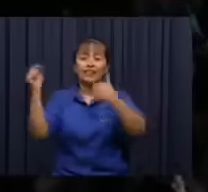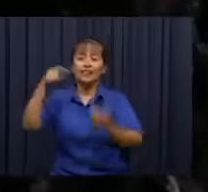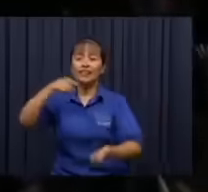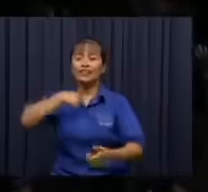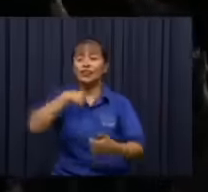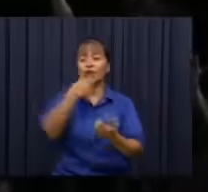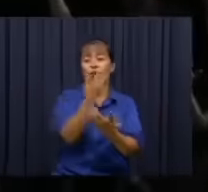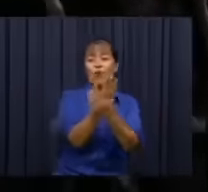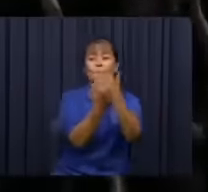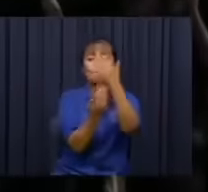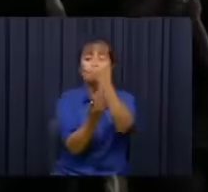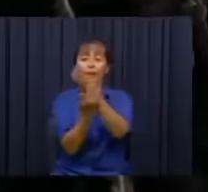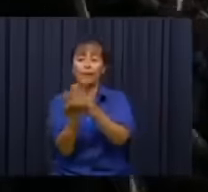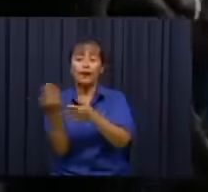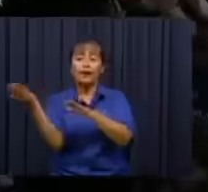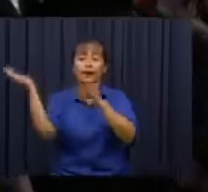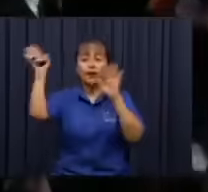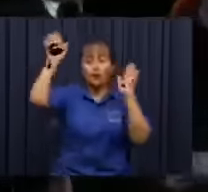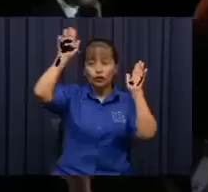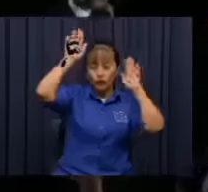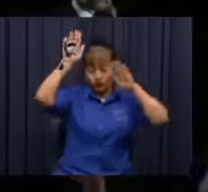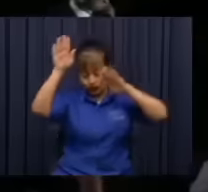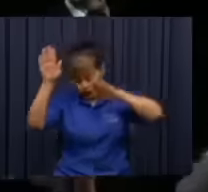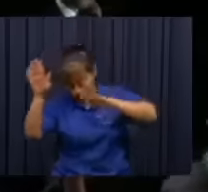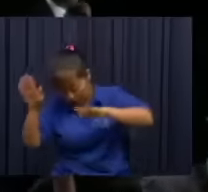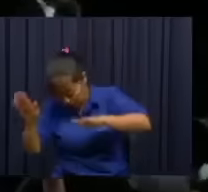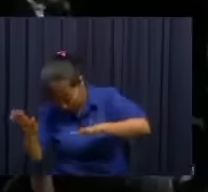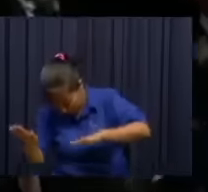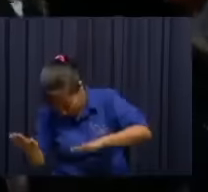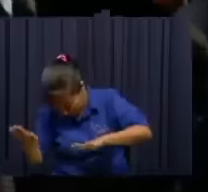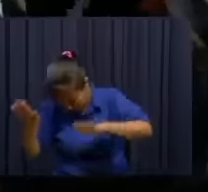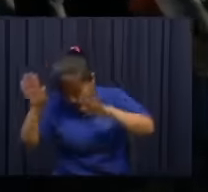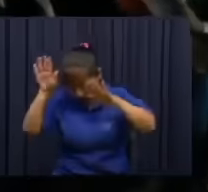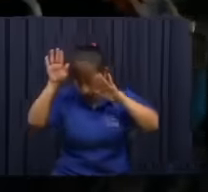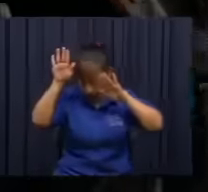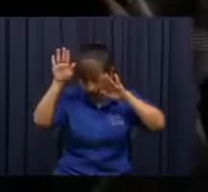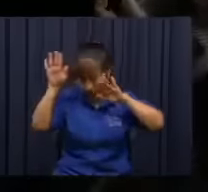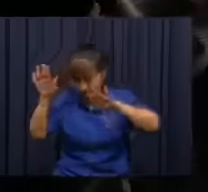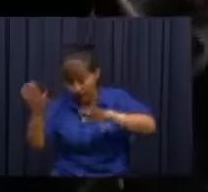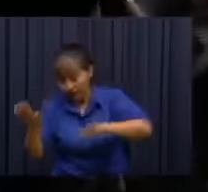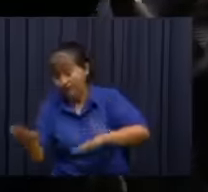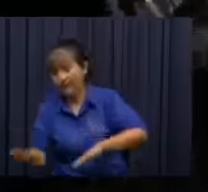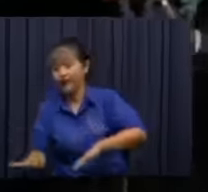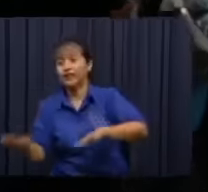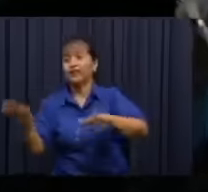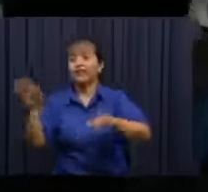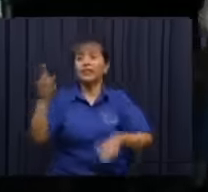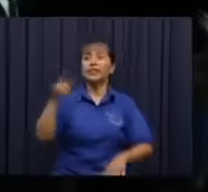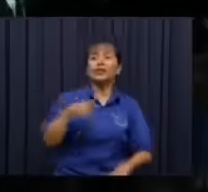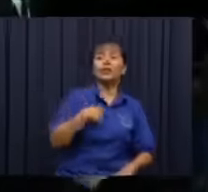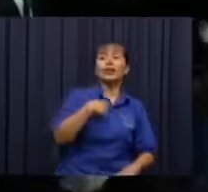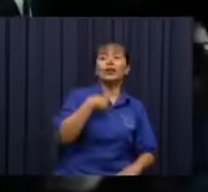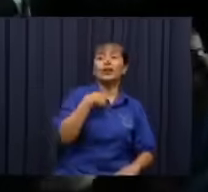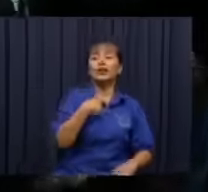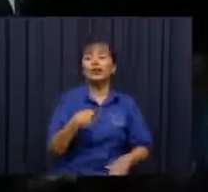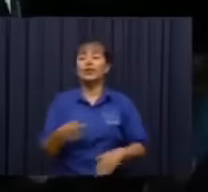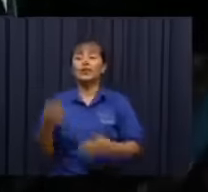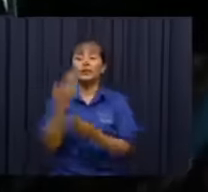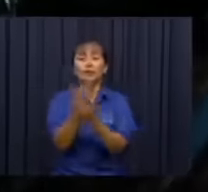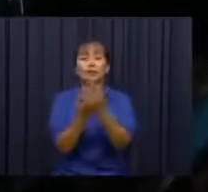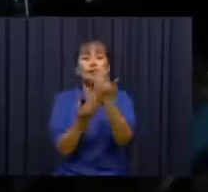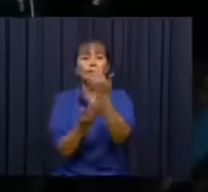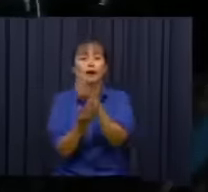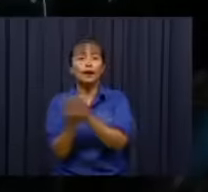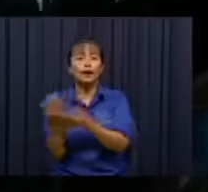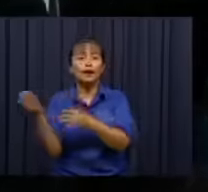llenas. Traigo mis manos llenas de adoración. Segunda parte. Para servir al